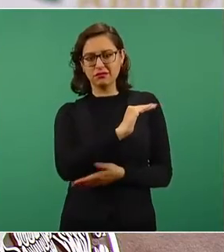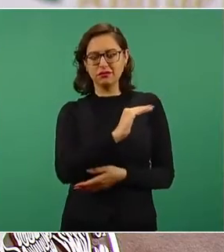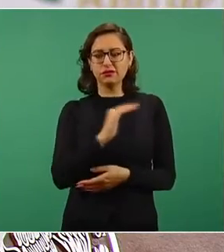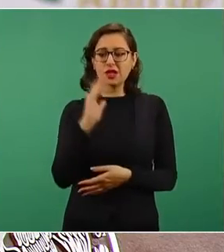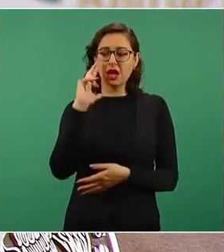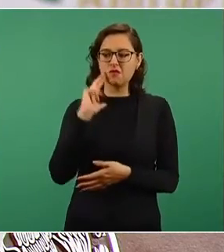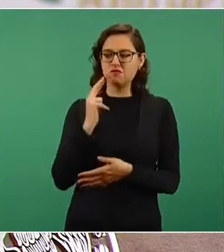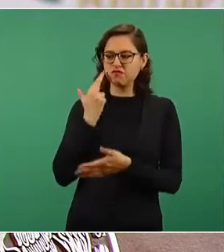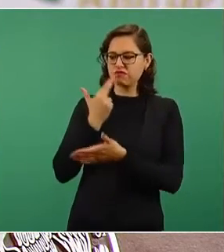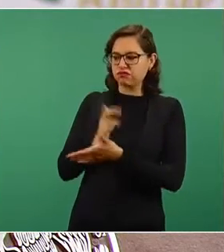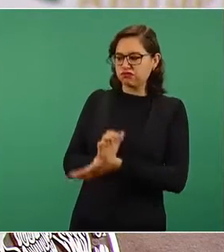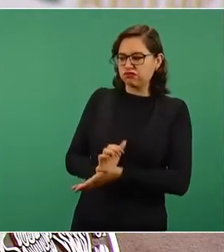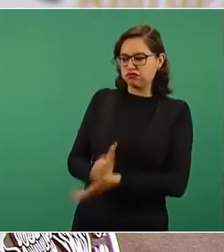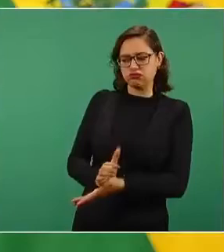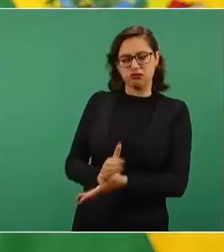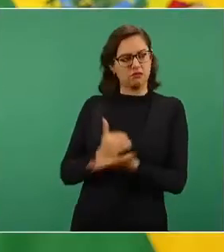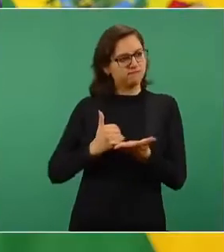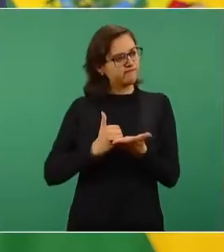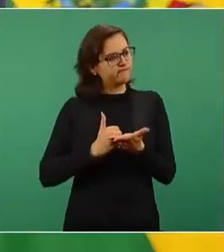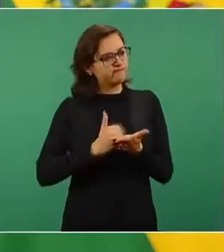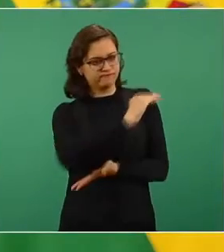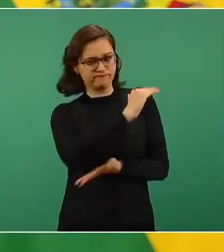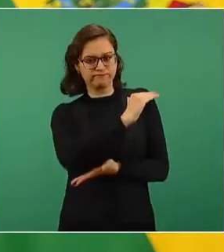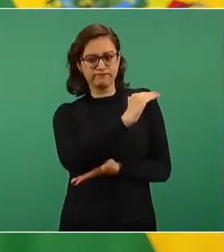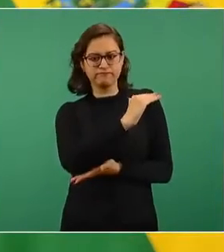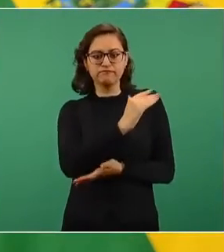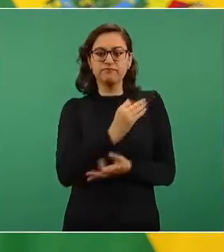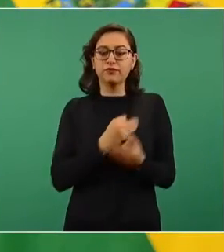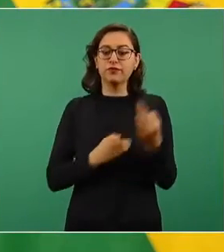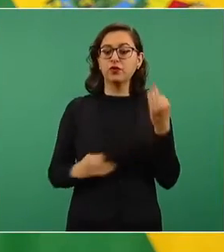de hacer valer la igualdad